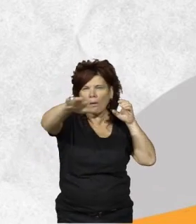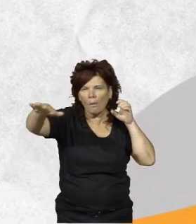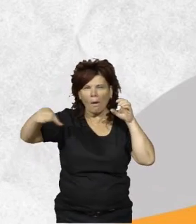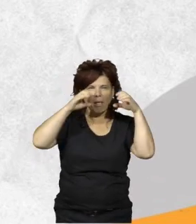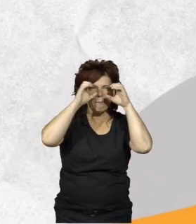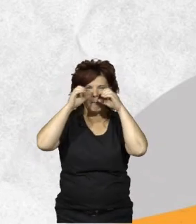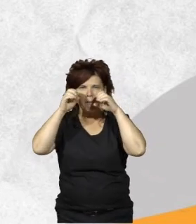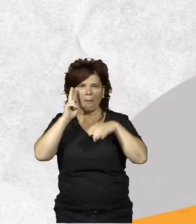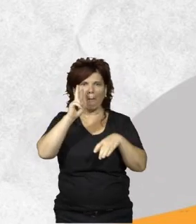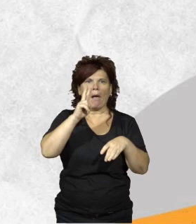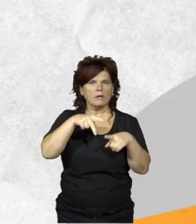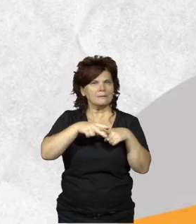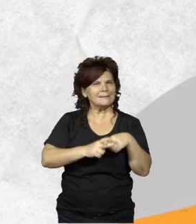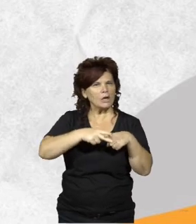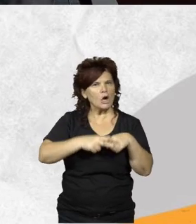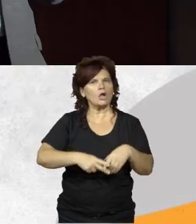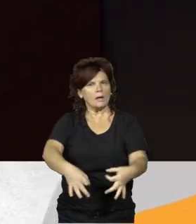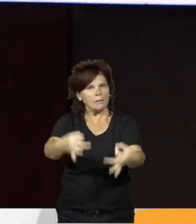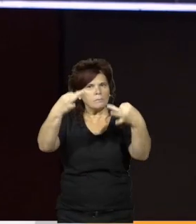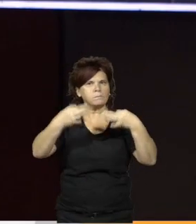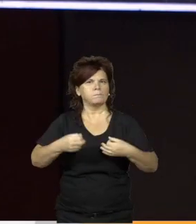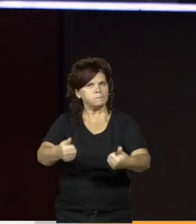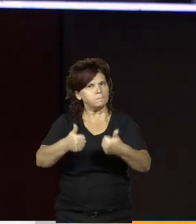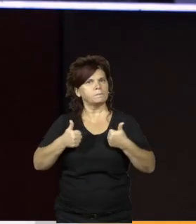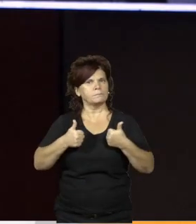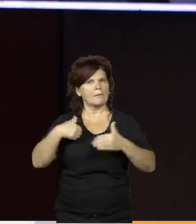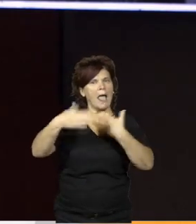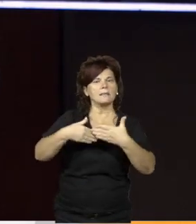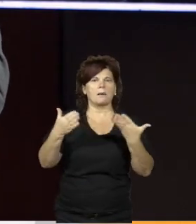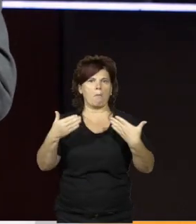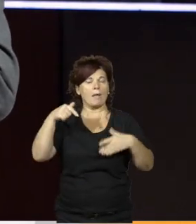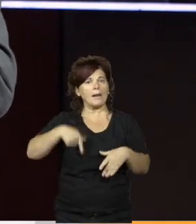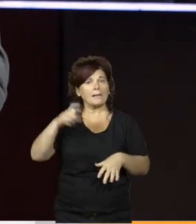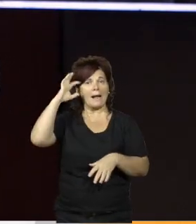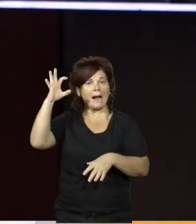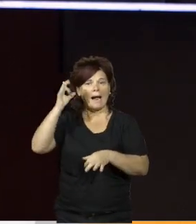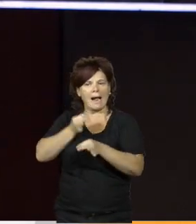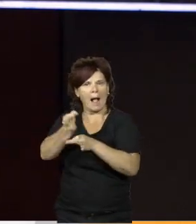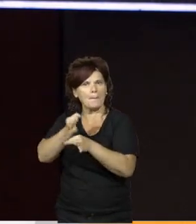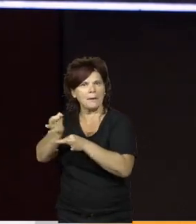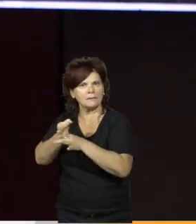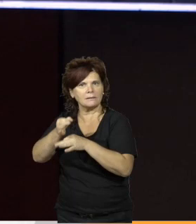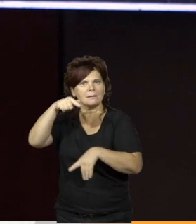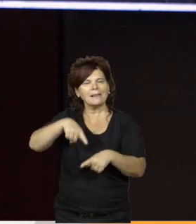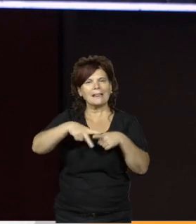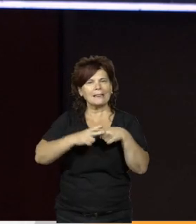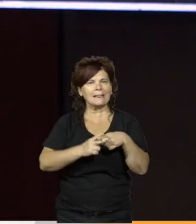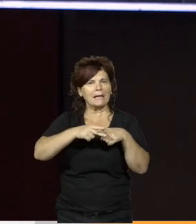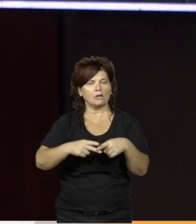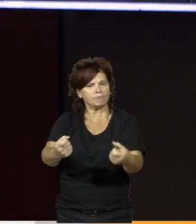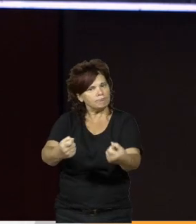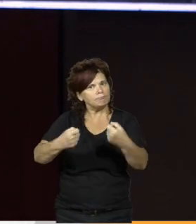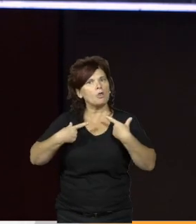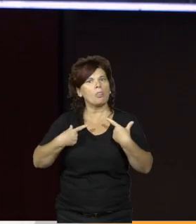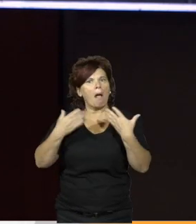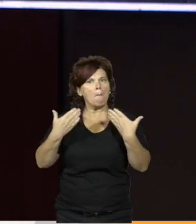la tecnología suficiente para hacerlo. Entonces, esta capacitación y esta tecnología que nos permite